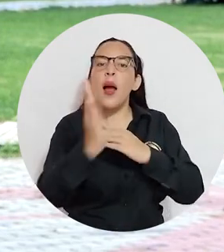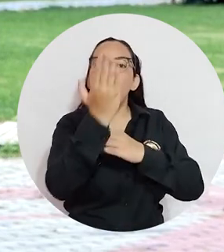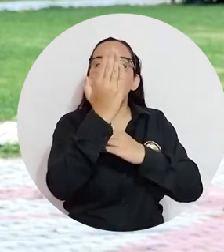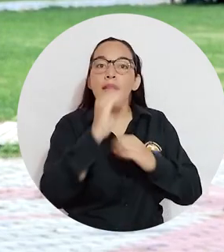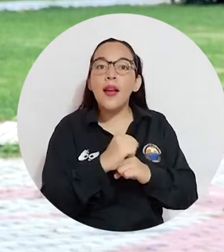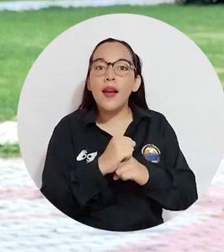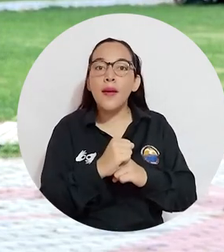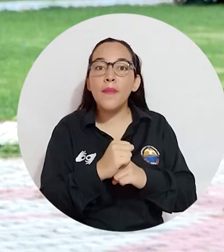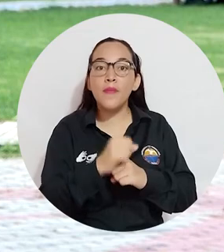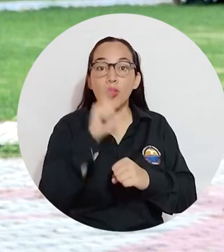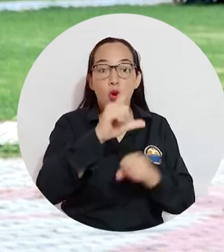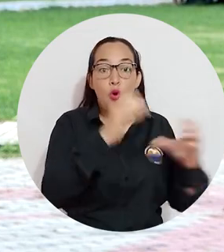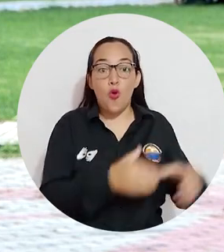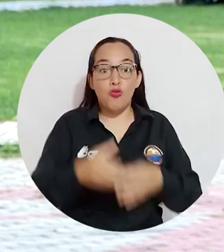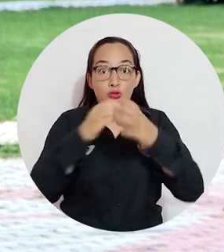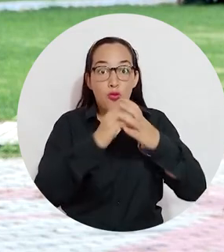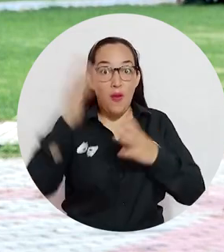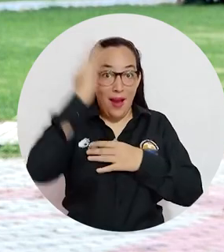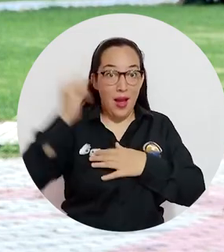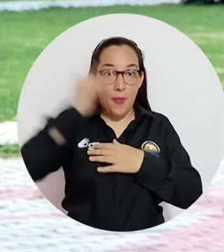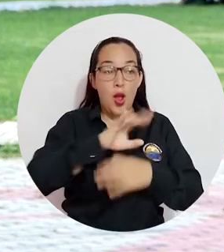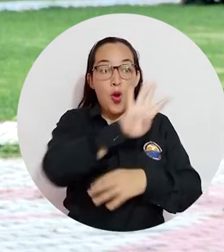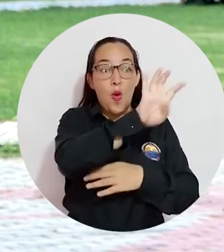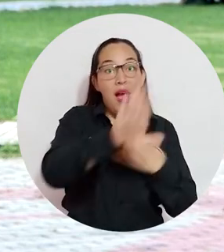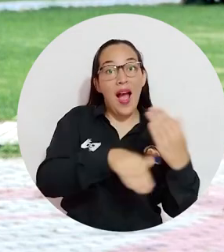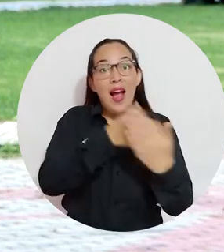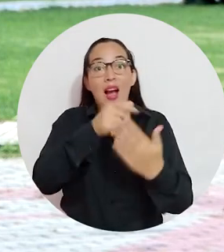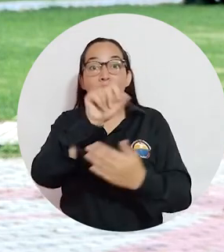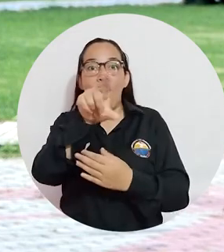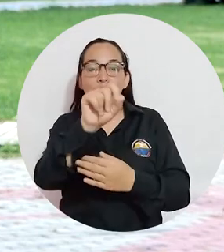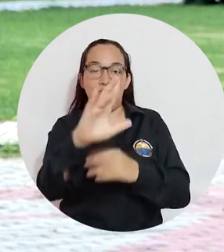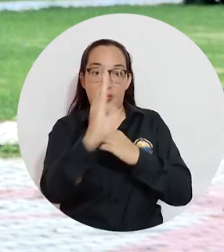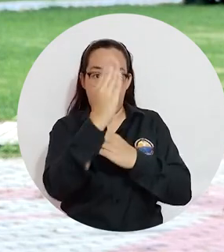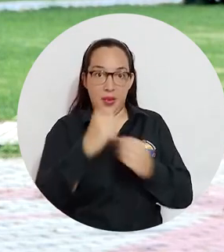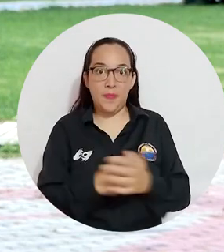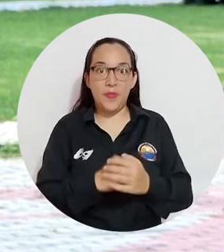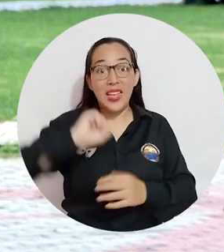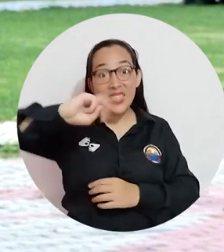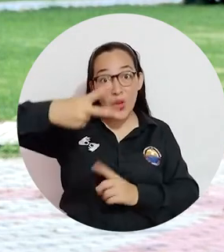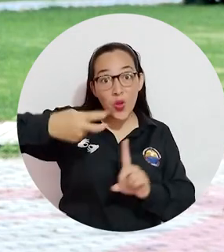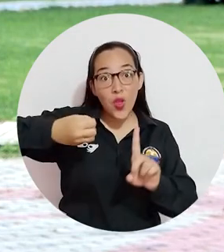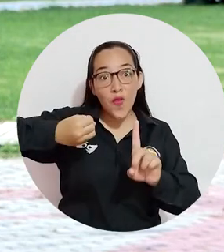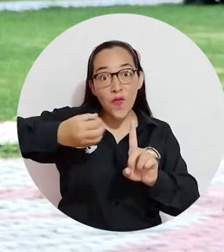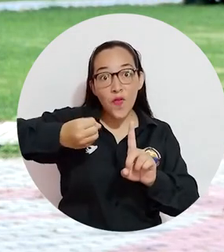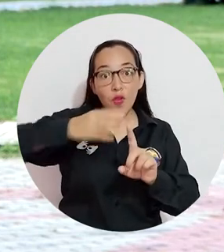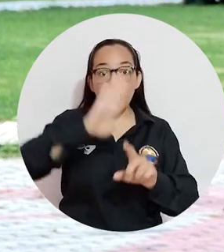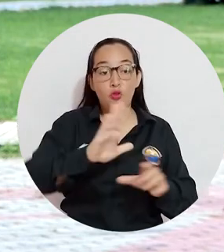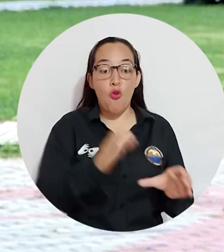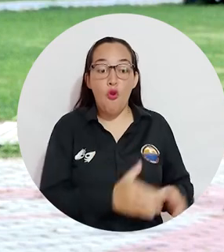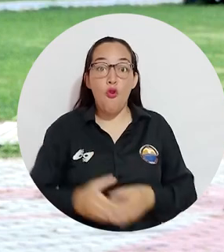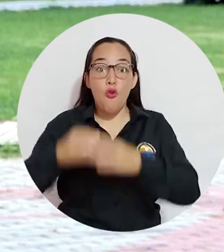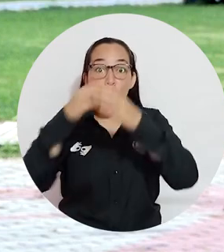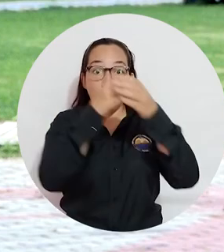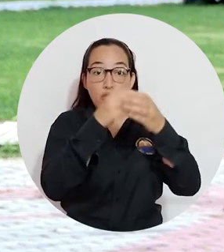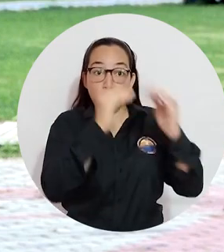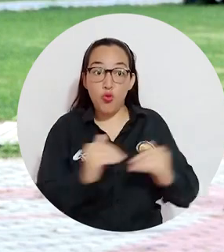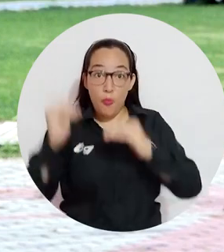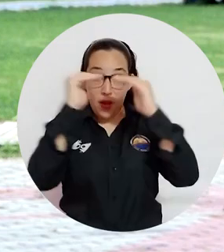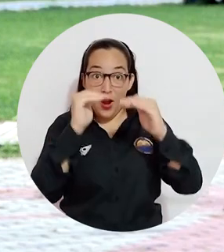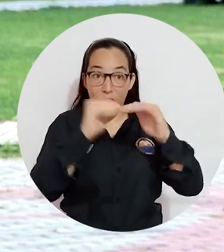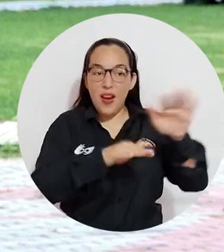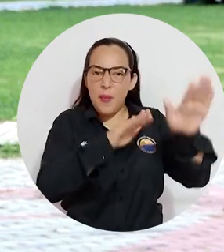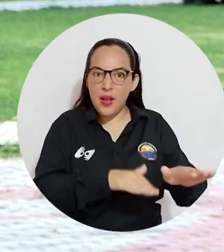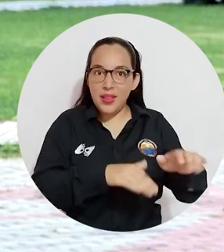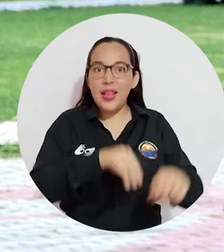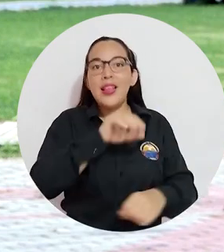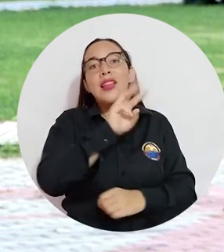primera para candidatos al Consejo Académico de 9 a 11 de la mañana y la segunda para candidatos al Consejo